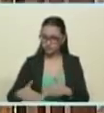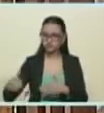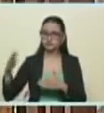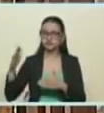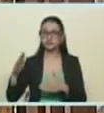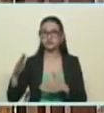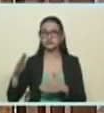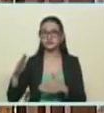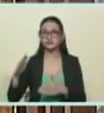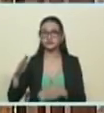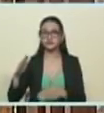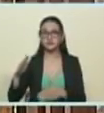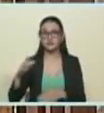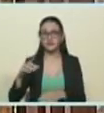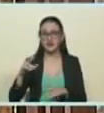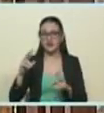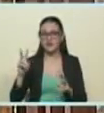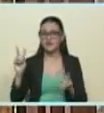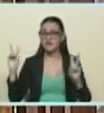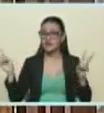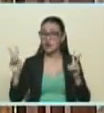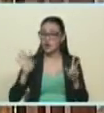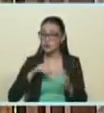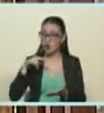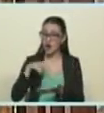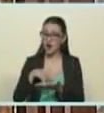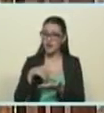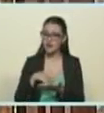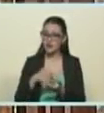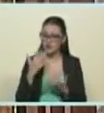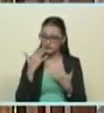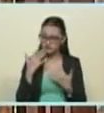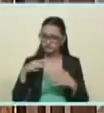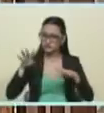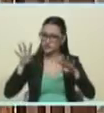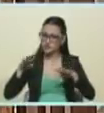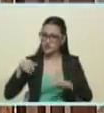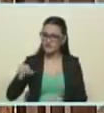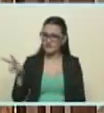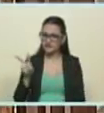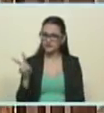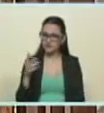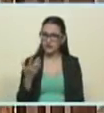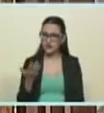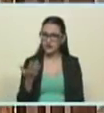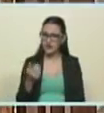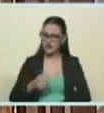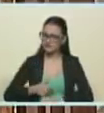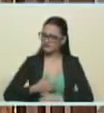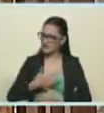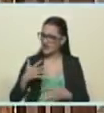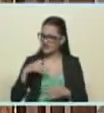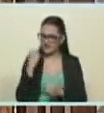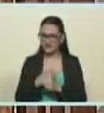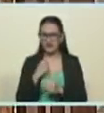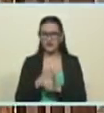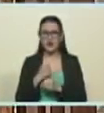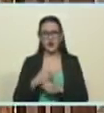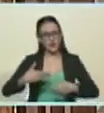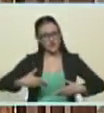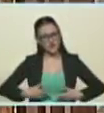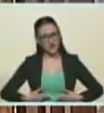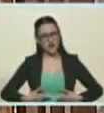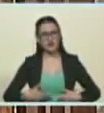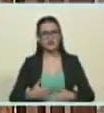década bicentenaria de la victoria de Carabobo. Veamos todo el país. Veamos las grandes obras, veamos los grandes